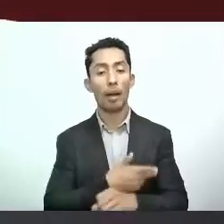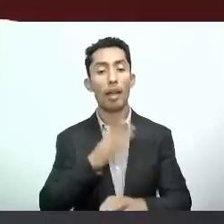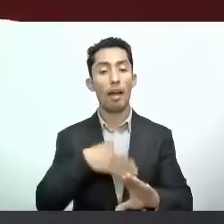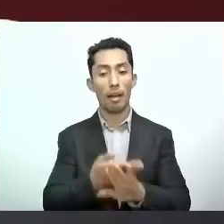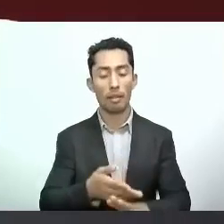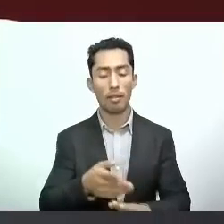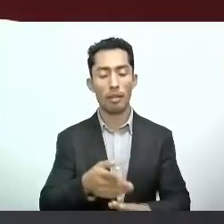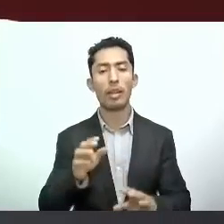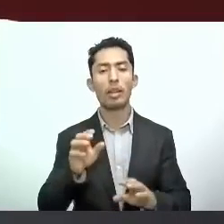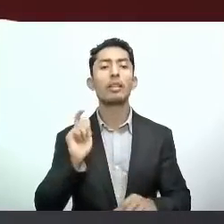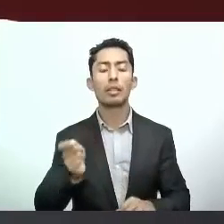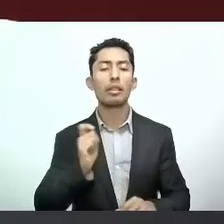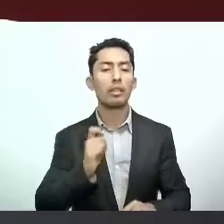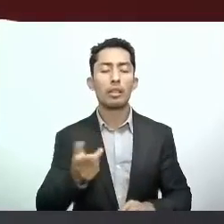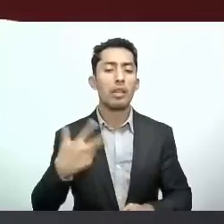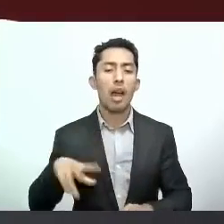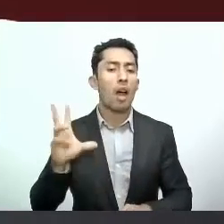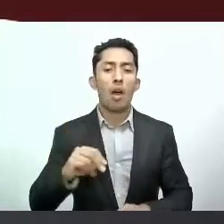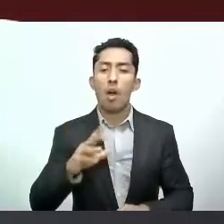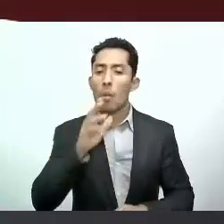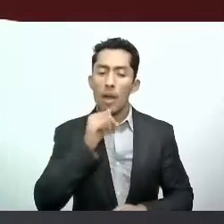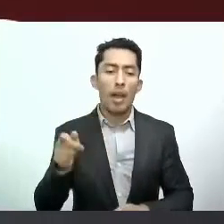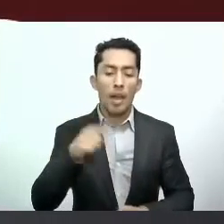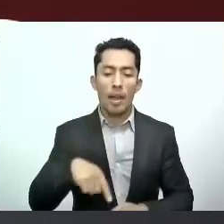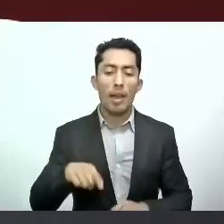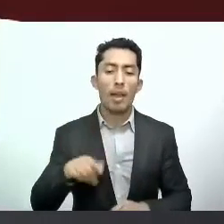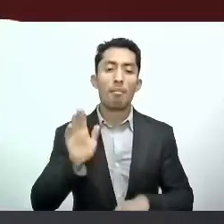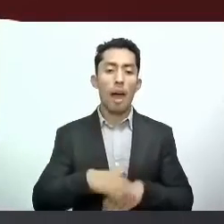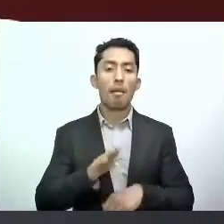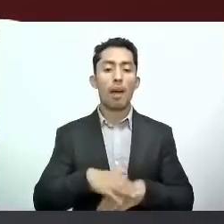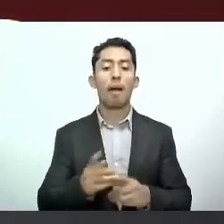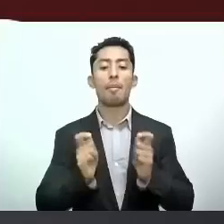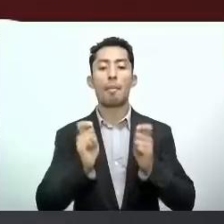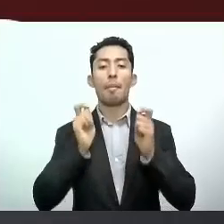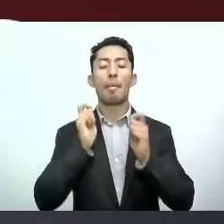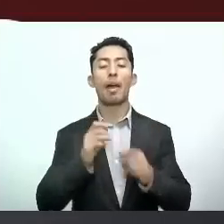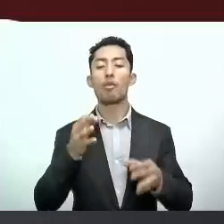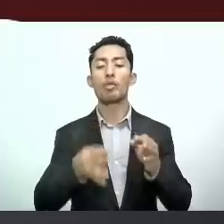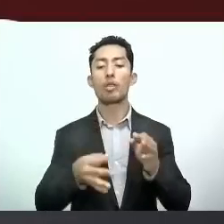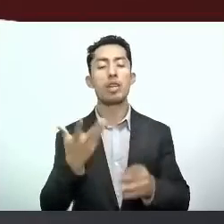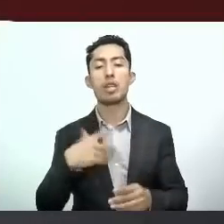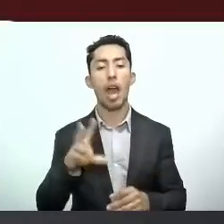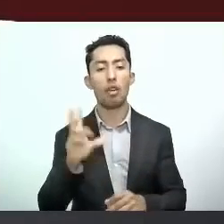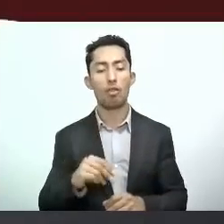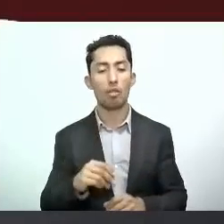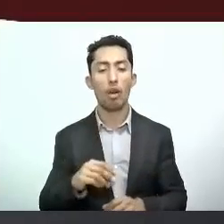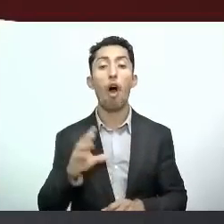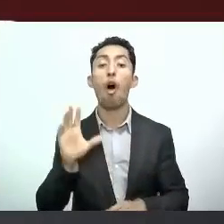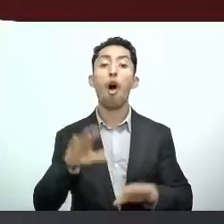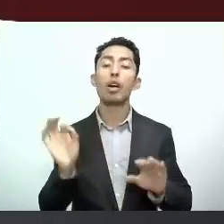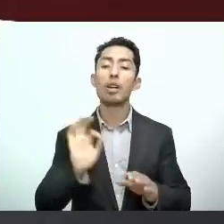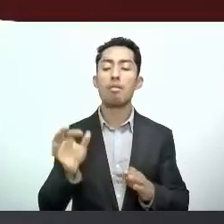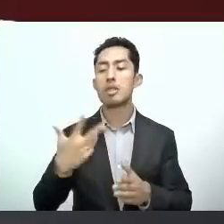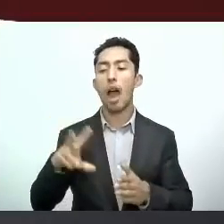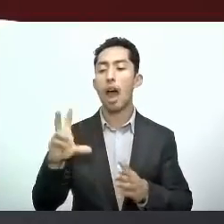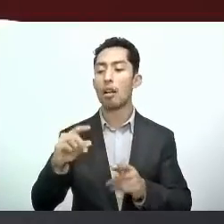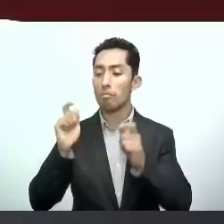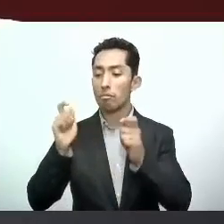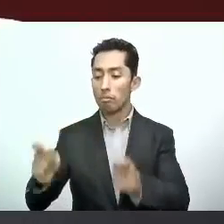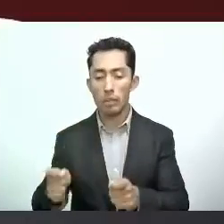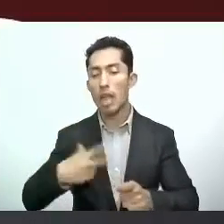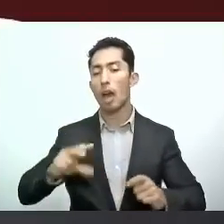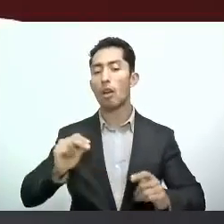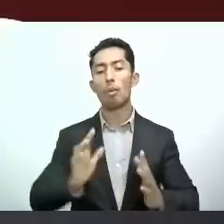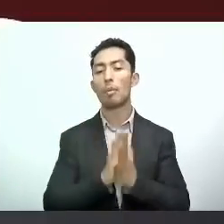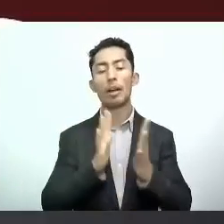ya no podían seguir ascendiendo dentro de los escalafones judiciales o eran vetadas para cualquier tipo de participación y toma